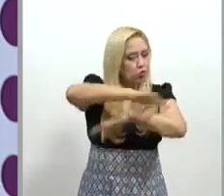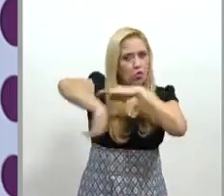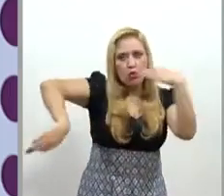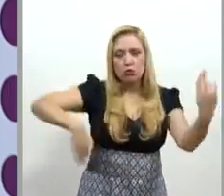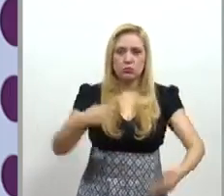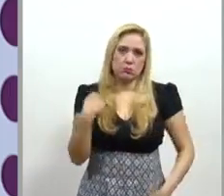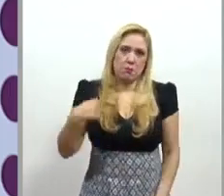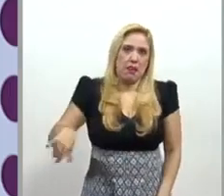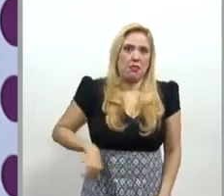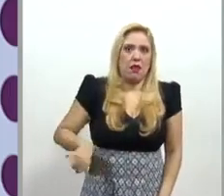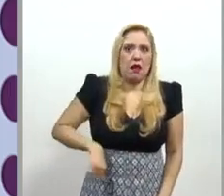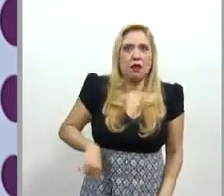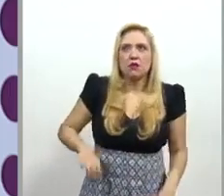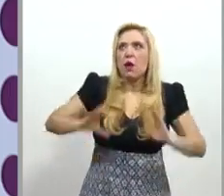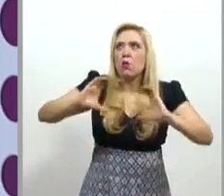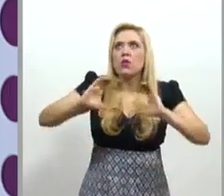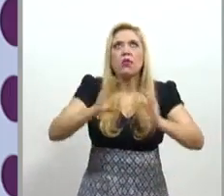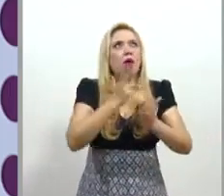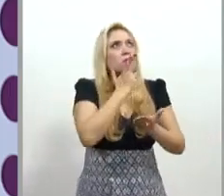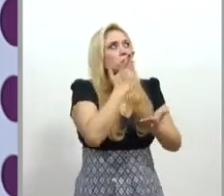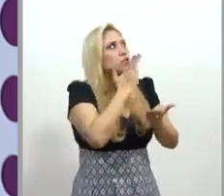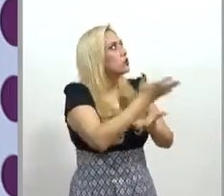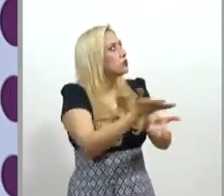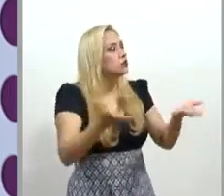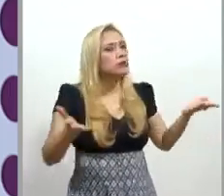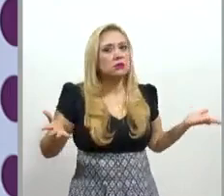principales interesados en la conservación del medio natural.